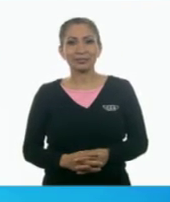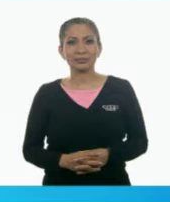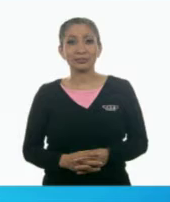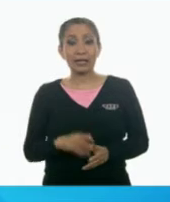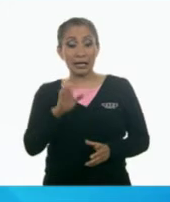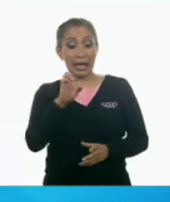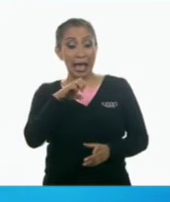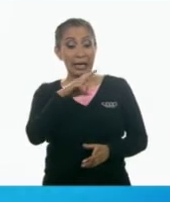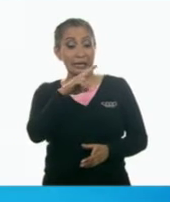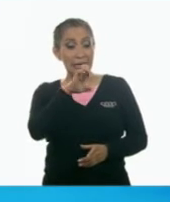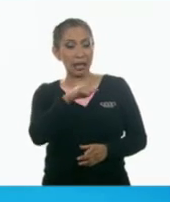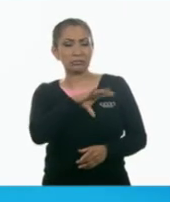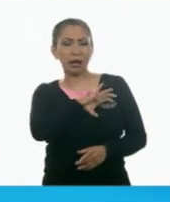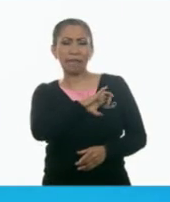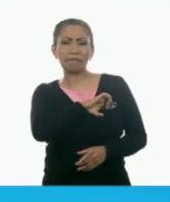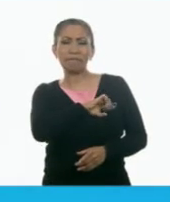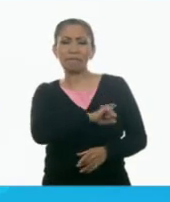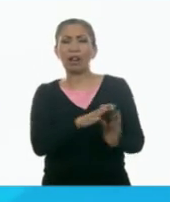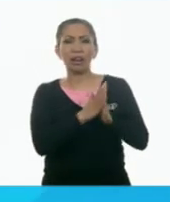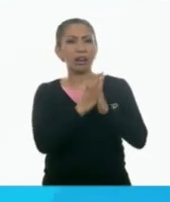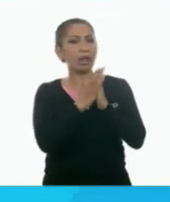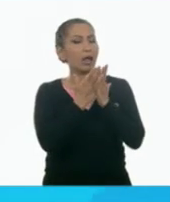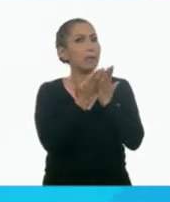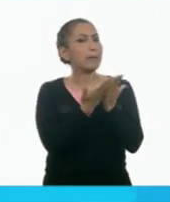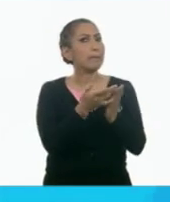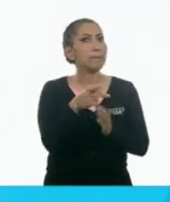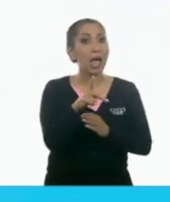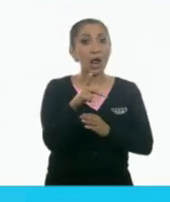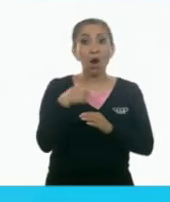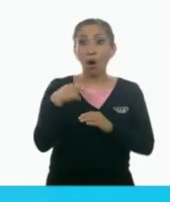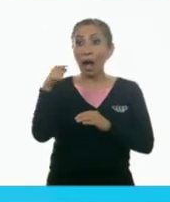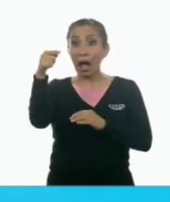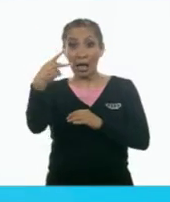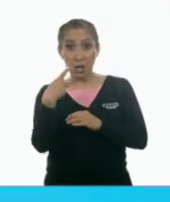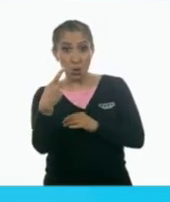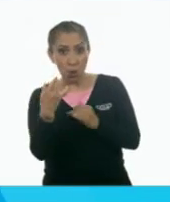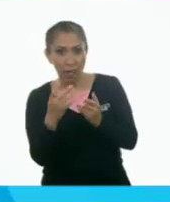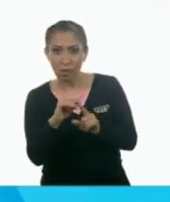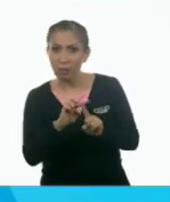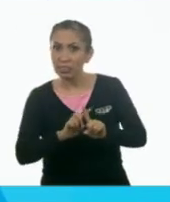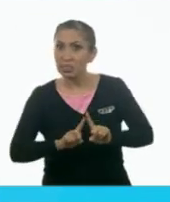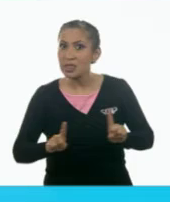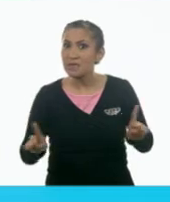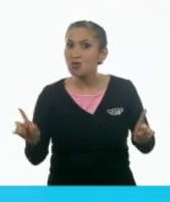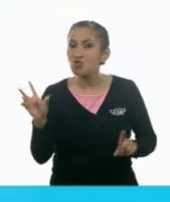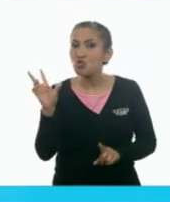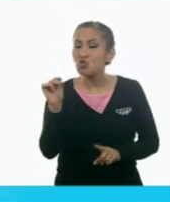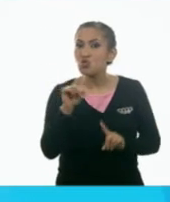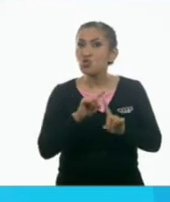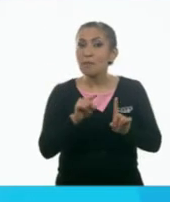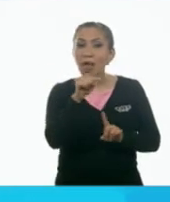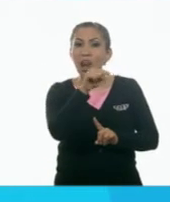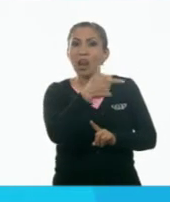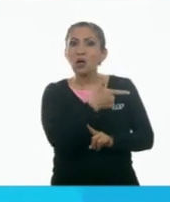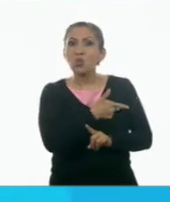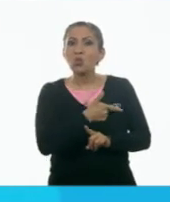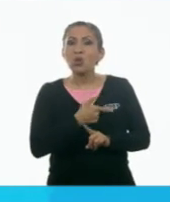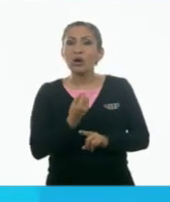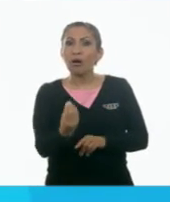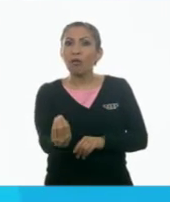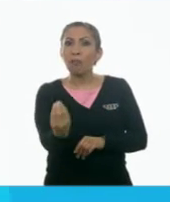A Enrique le encantaban los libros, pero no como a tío, como a mí. No, para nada. A él le